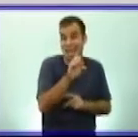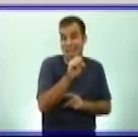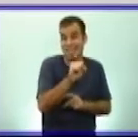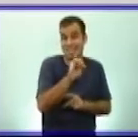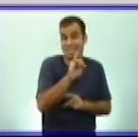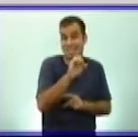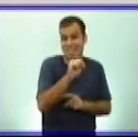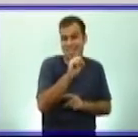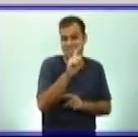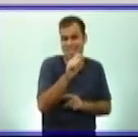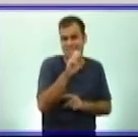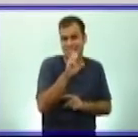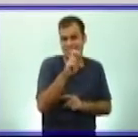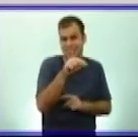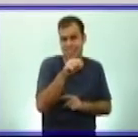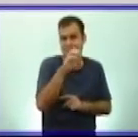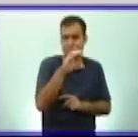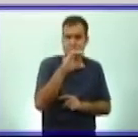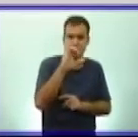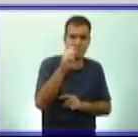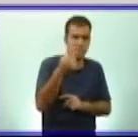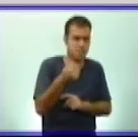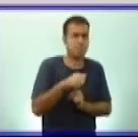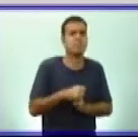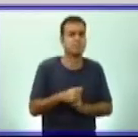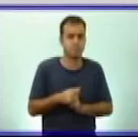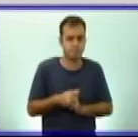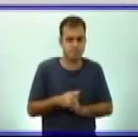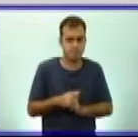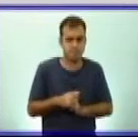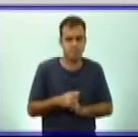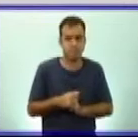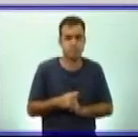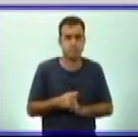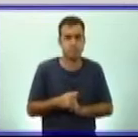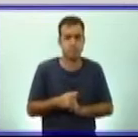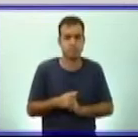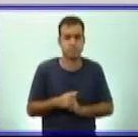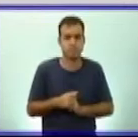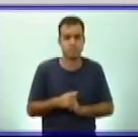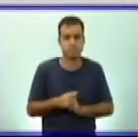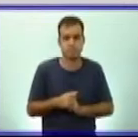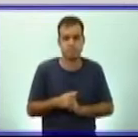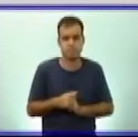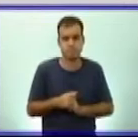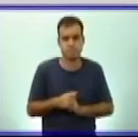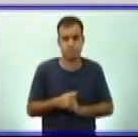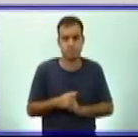en el circuito. Y si por el contrario el